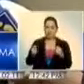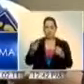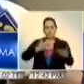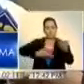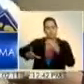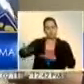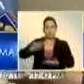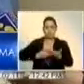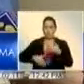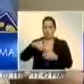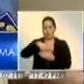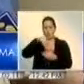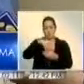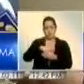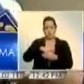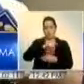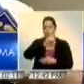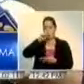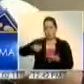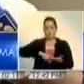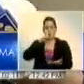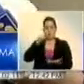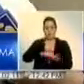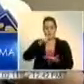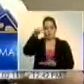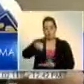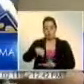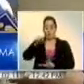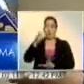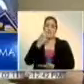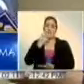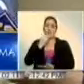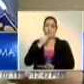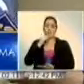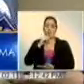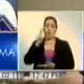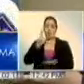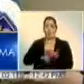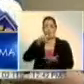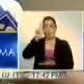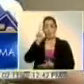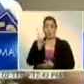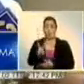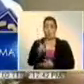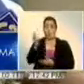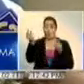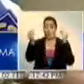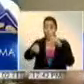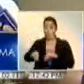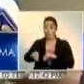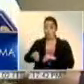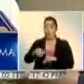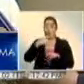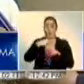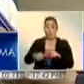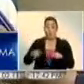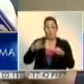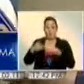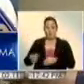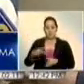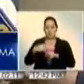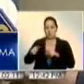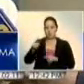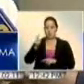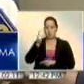hacer todas las votaciones por unanimidad. Hoy, por ejemplo, aprobamos dos acuerdos importantísimos, uno por el natalicio de José Martí y otro